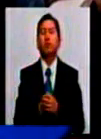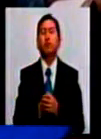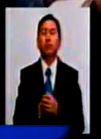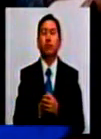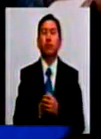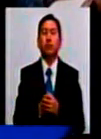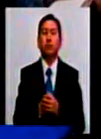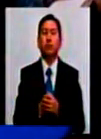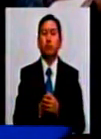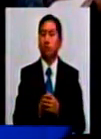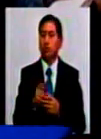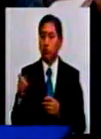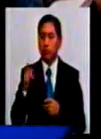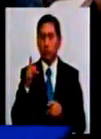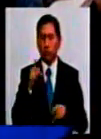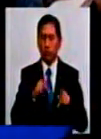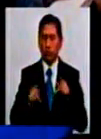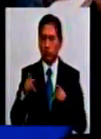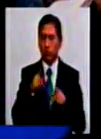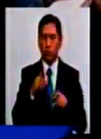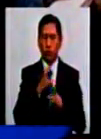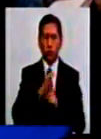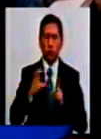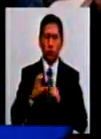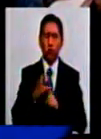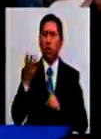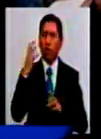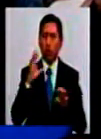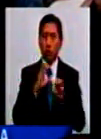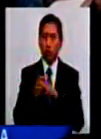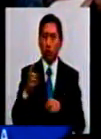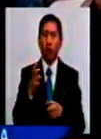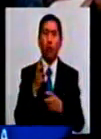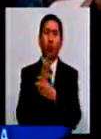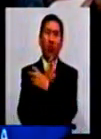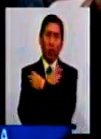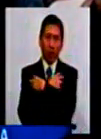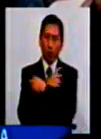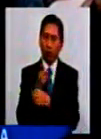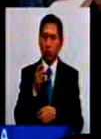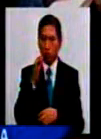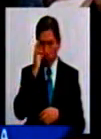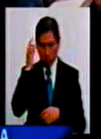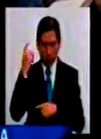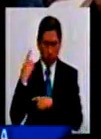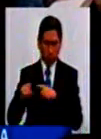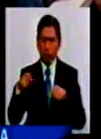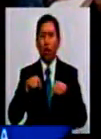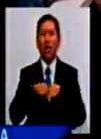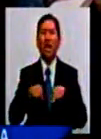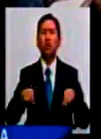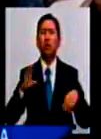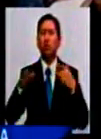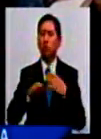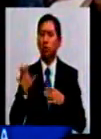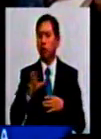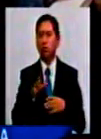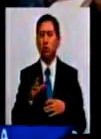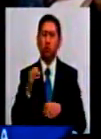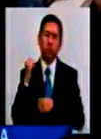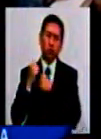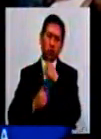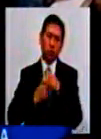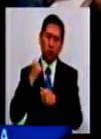Los habitantes de las grandes culturas Tiahuanaco, Tzotzil, Charcas, Urus, Aymaras y Quechuas han habitado por siglos y